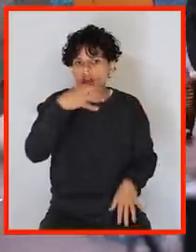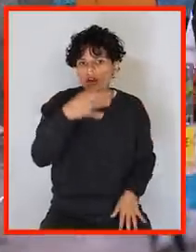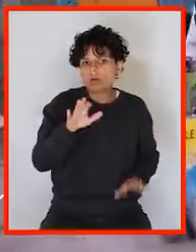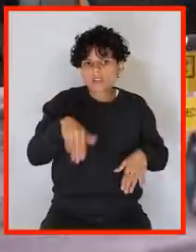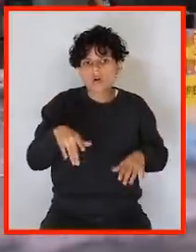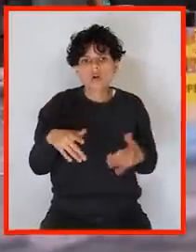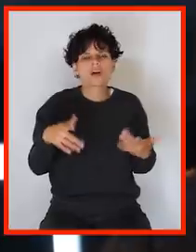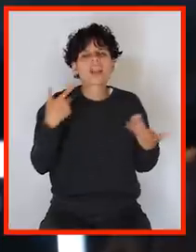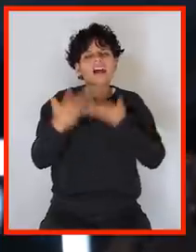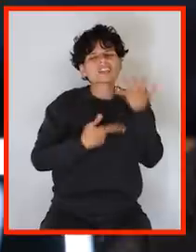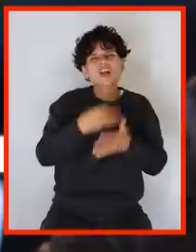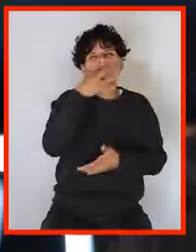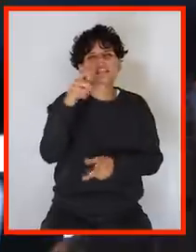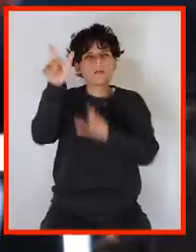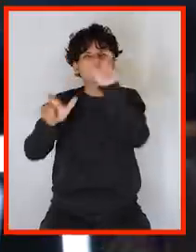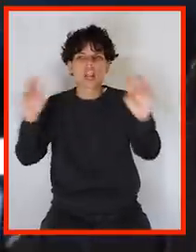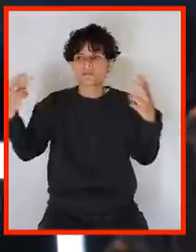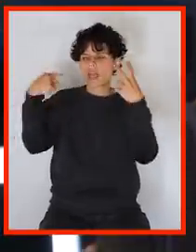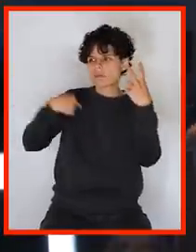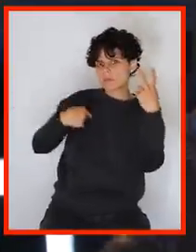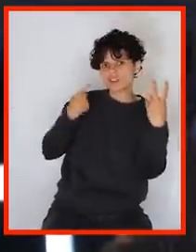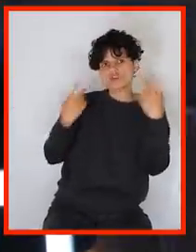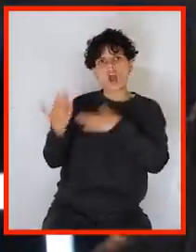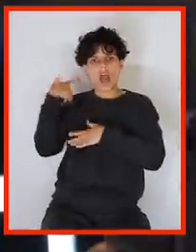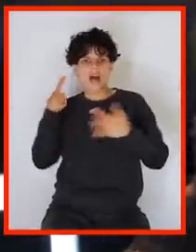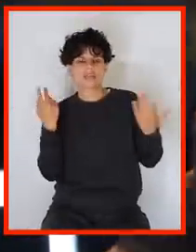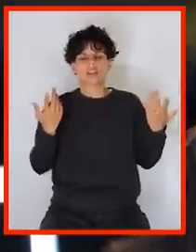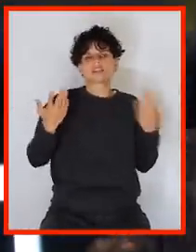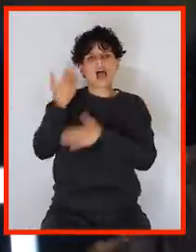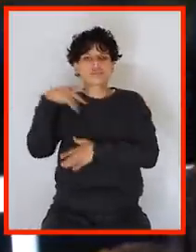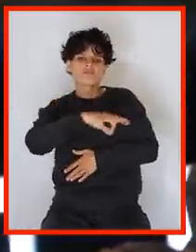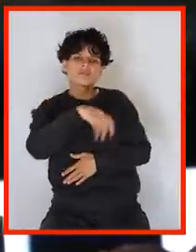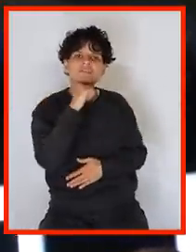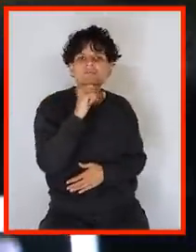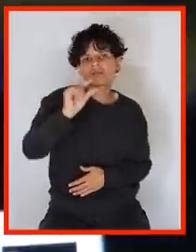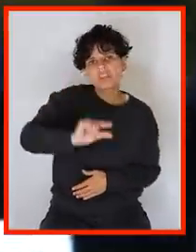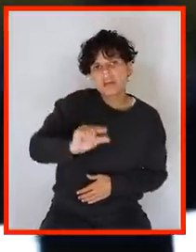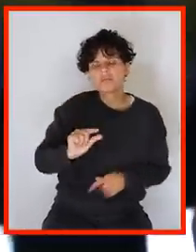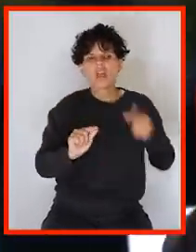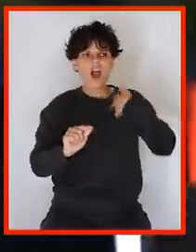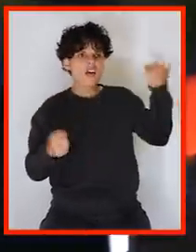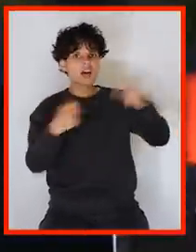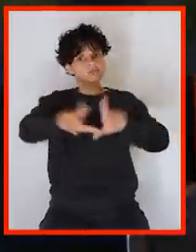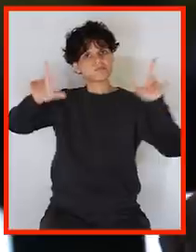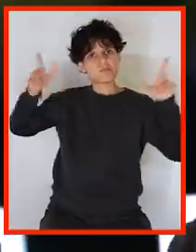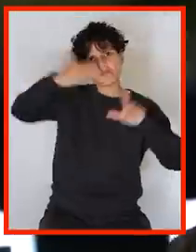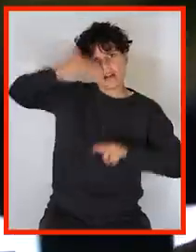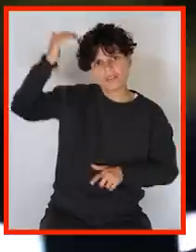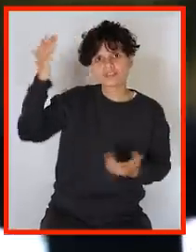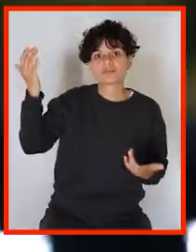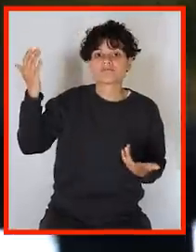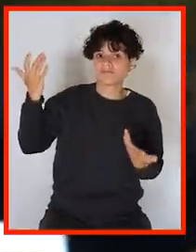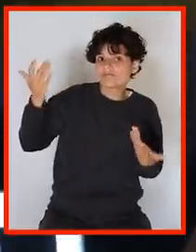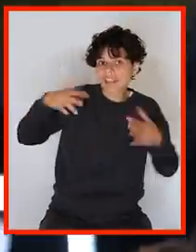si la gente me mira de otra manera, el muchacho de barrio era en cartelera, ¿cachai? Es una